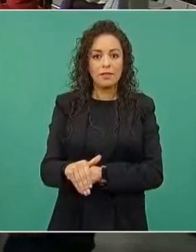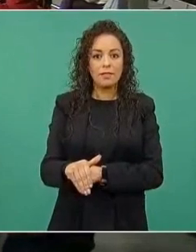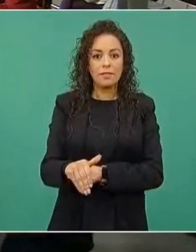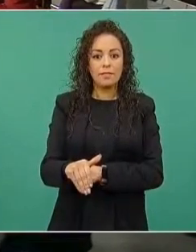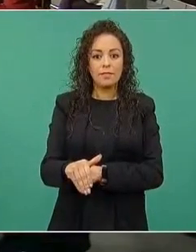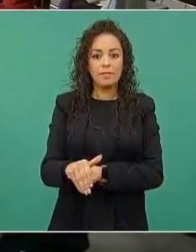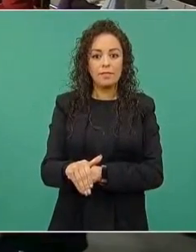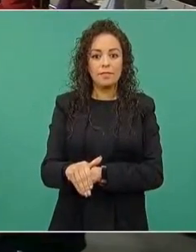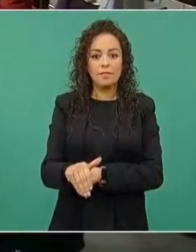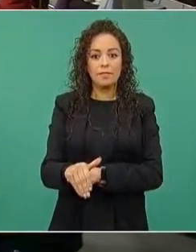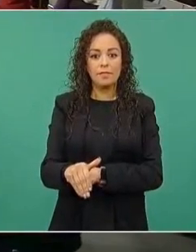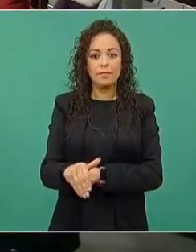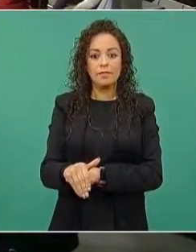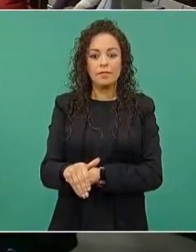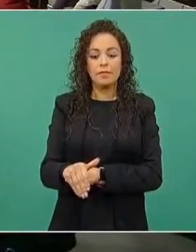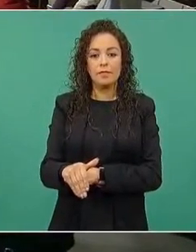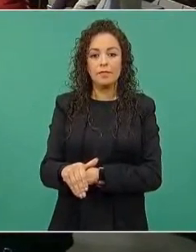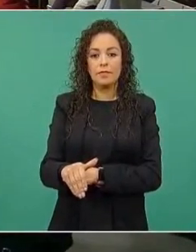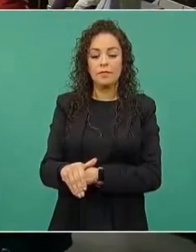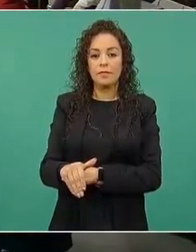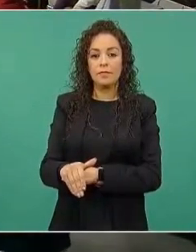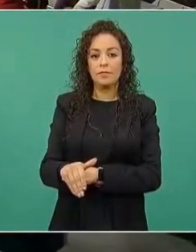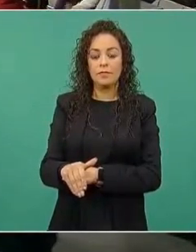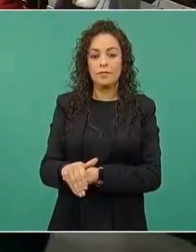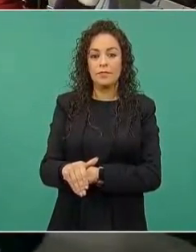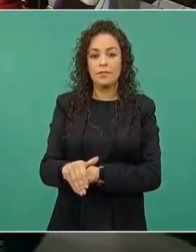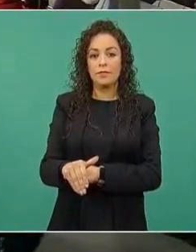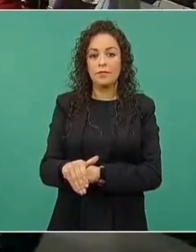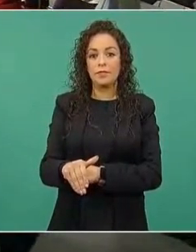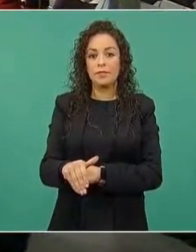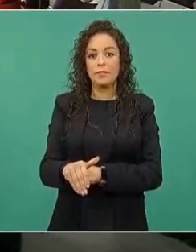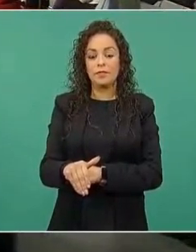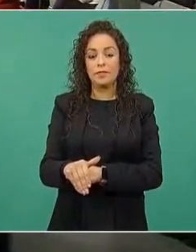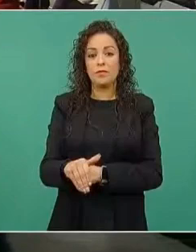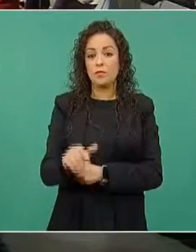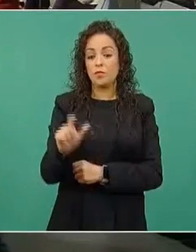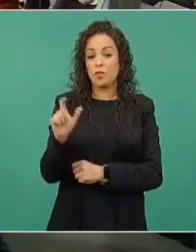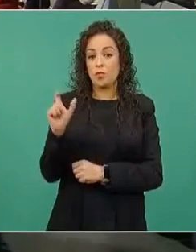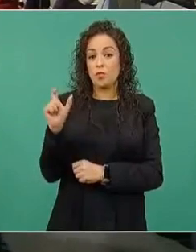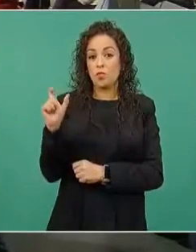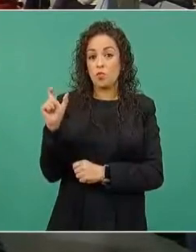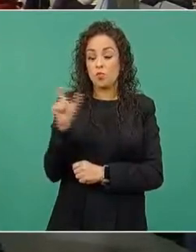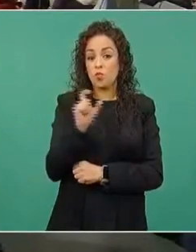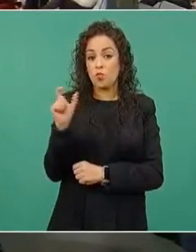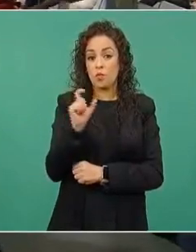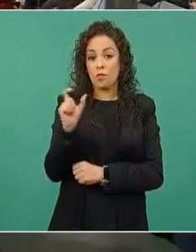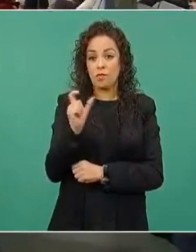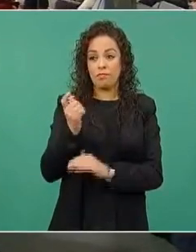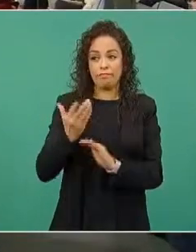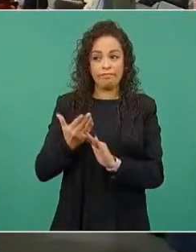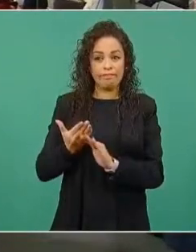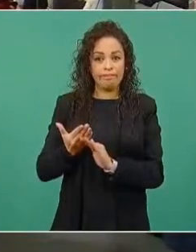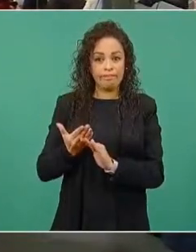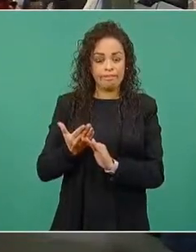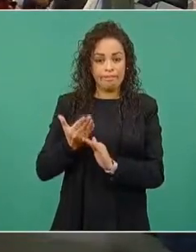cuando se hizo la oferta